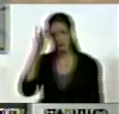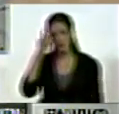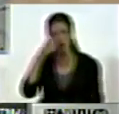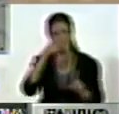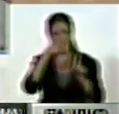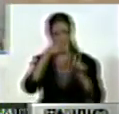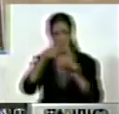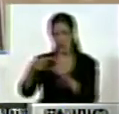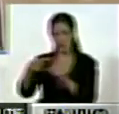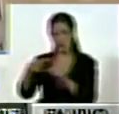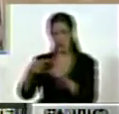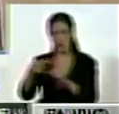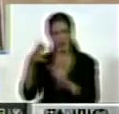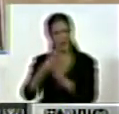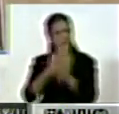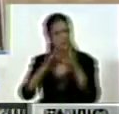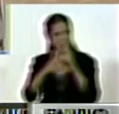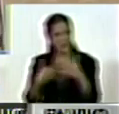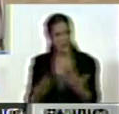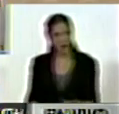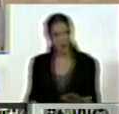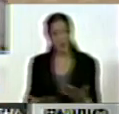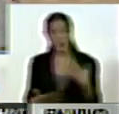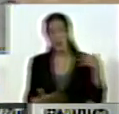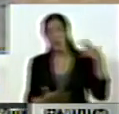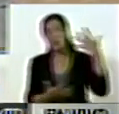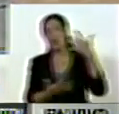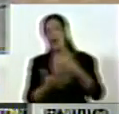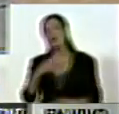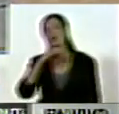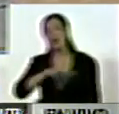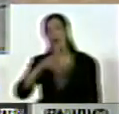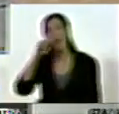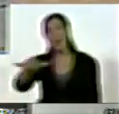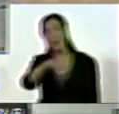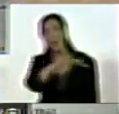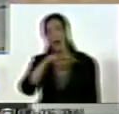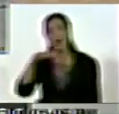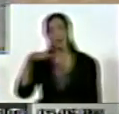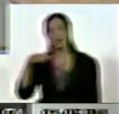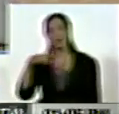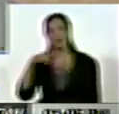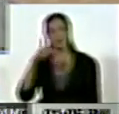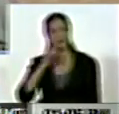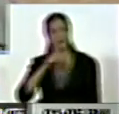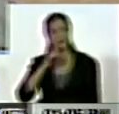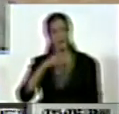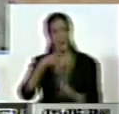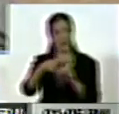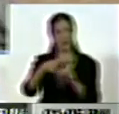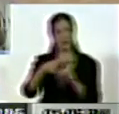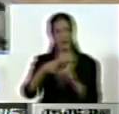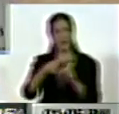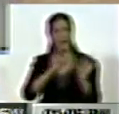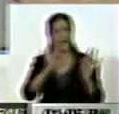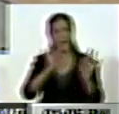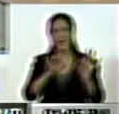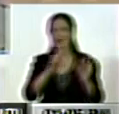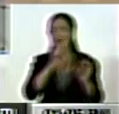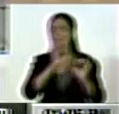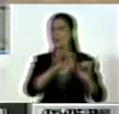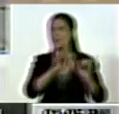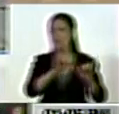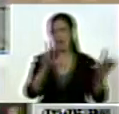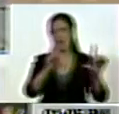positivos, lo que ha significado en la historia de los pueblos los falsos positivos armados justamente por esta cadena